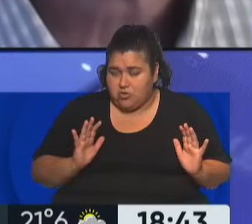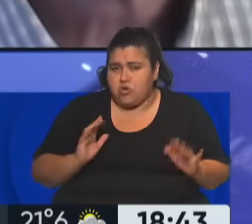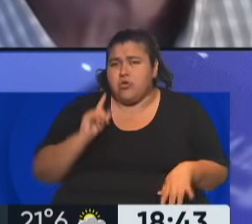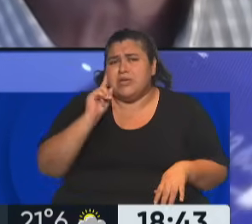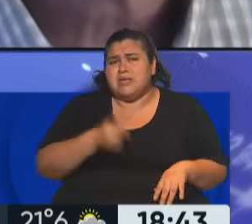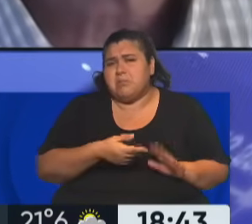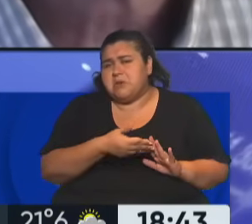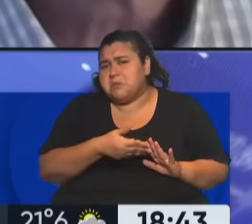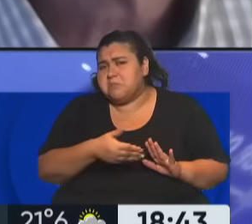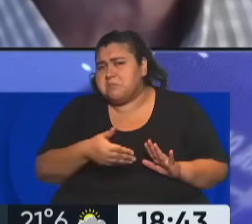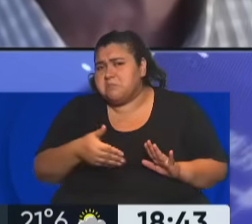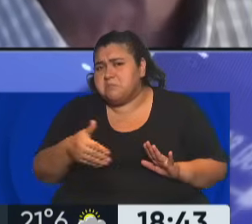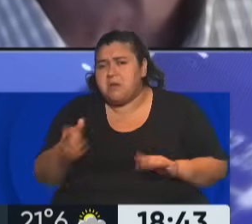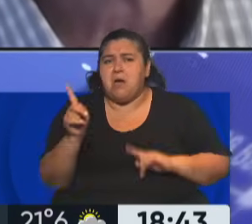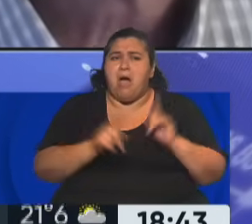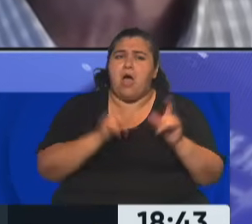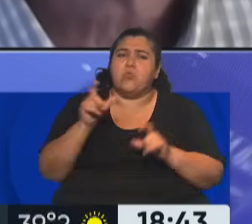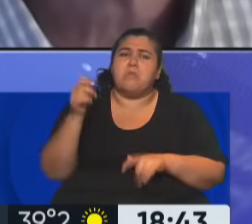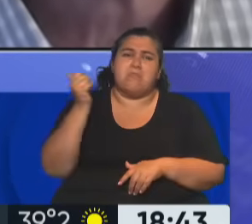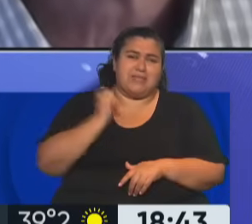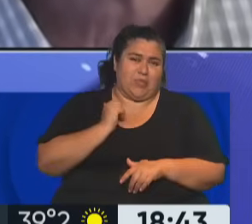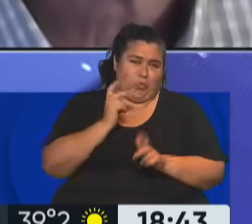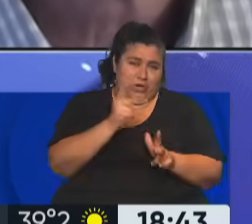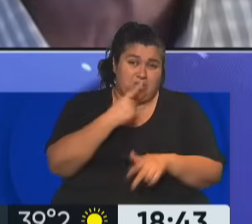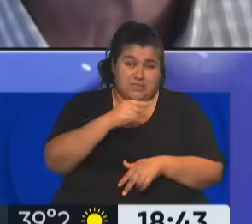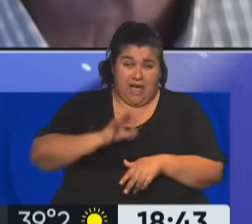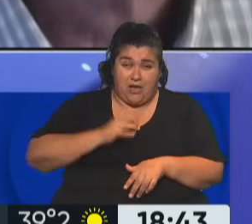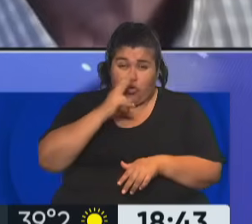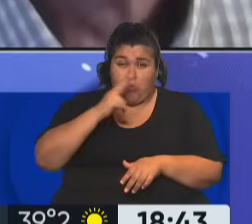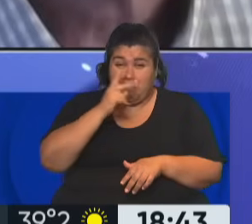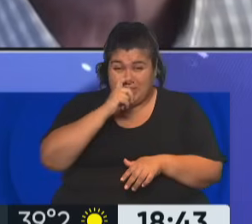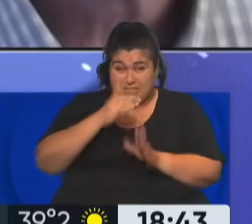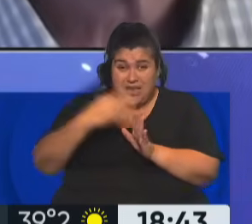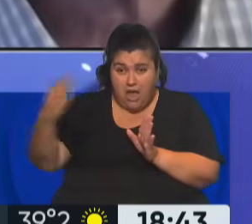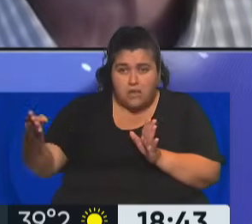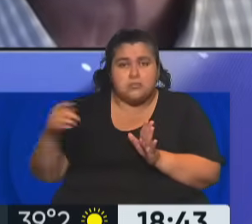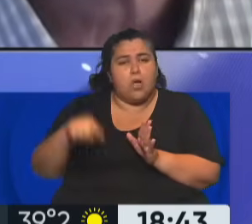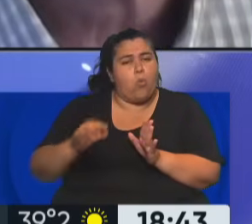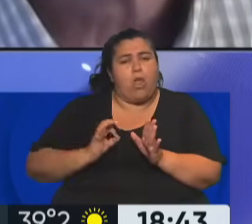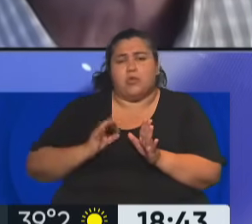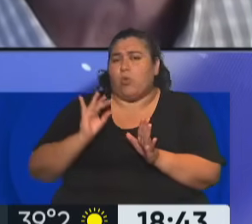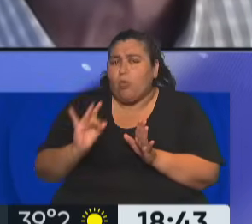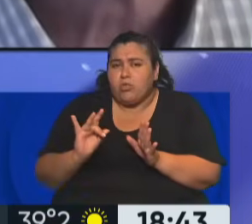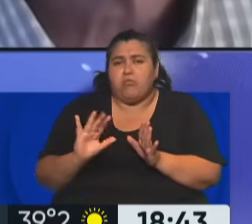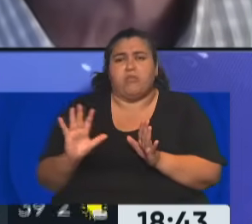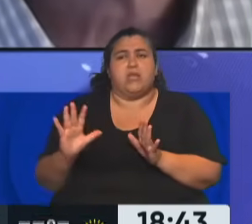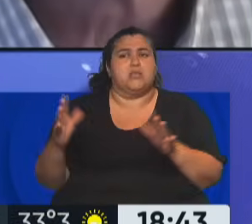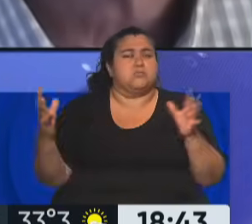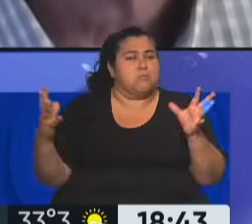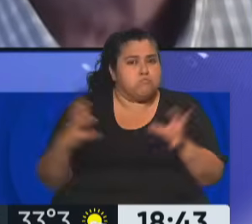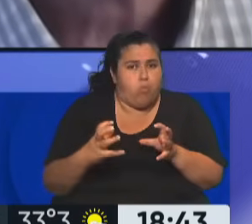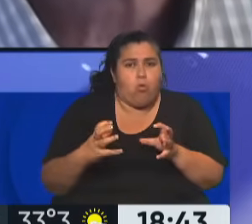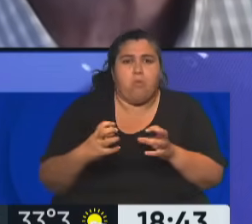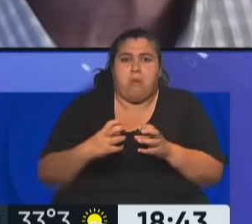horizonte que también algunas fuentes estadounidenses mencionan respecto a que el 2027 podría ser un año difícil o que las tensiones podrían